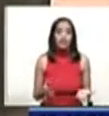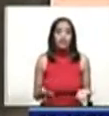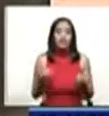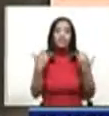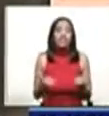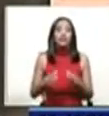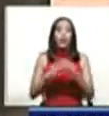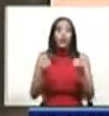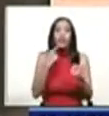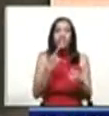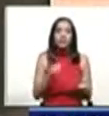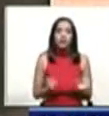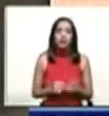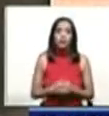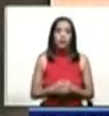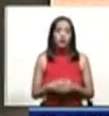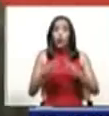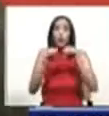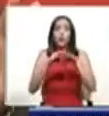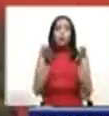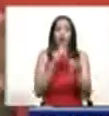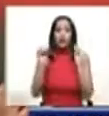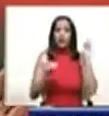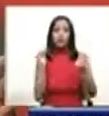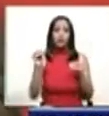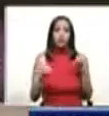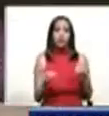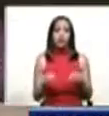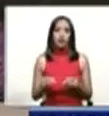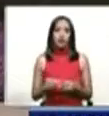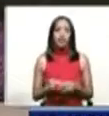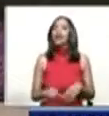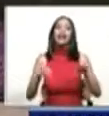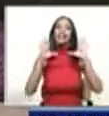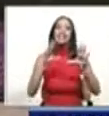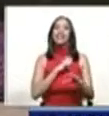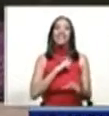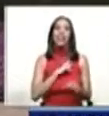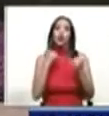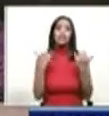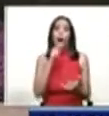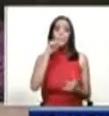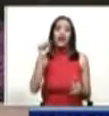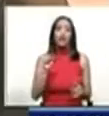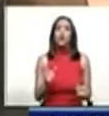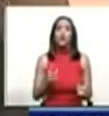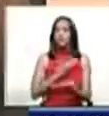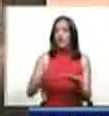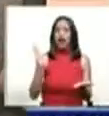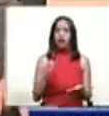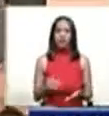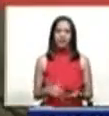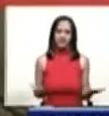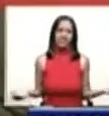mundo le está diciendo, Ugalde, Borges, todo el mundo... Ellos se montaron una agendita. Ya, el 10 de enero, ya el presidente Nicolás Maduro no tiene que estar. Si el 10 de enero es que